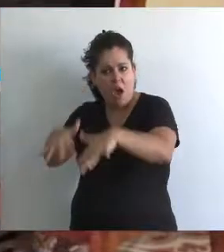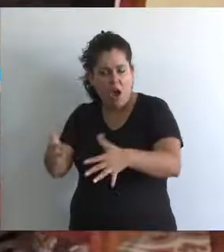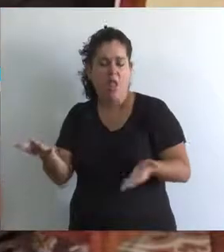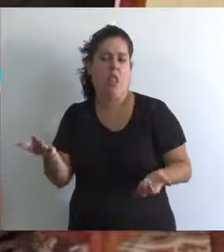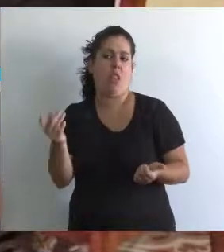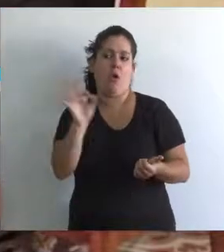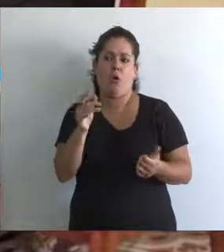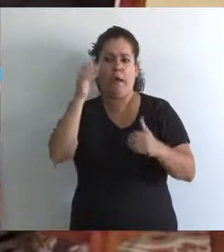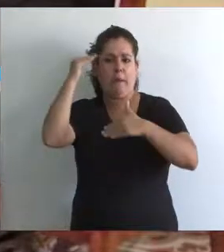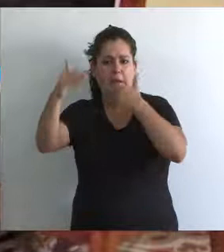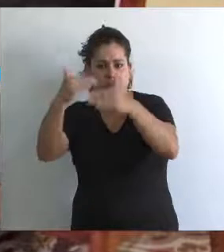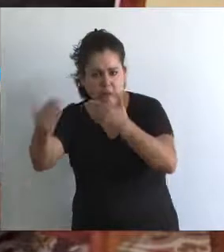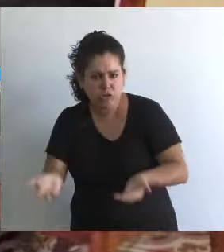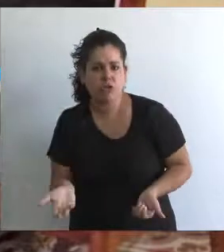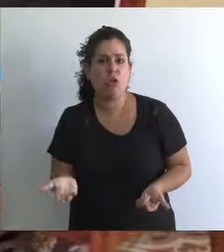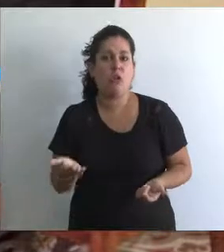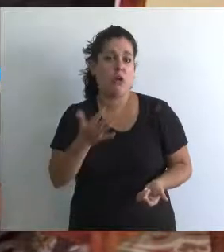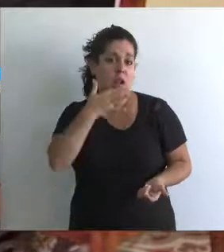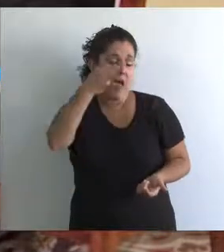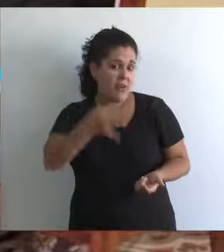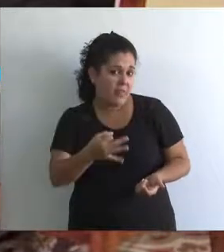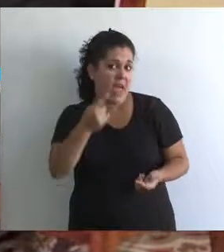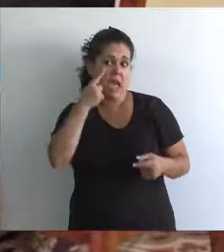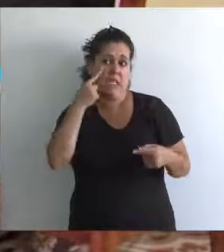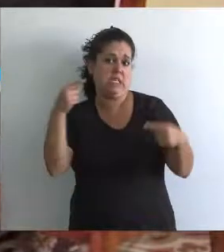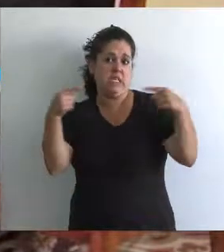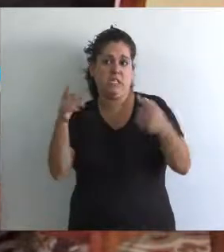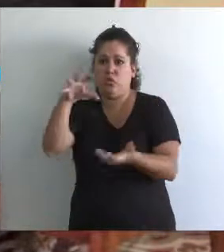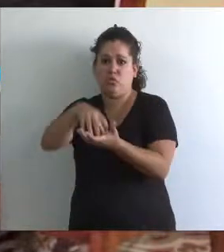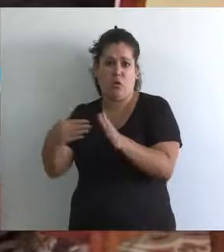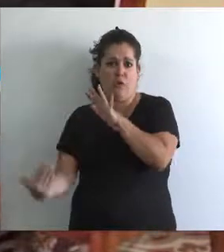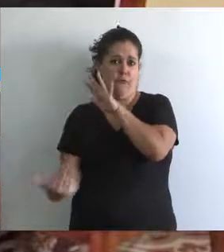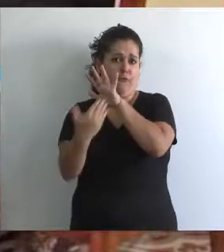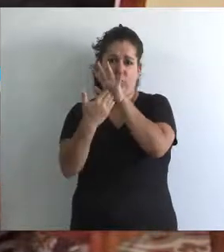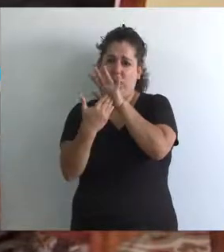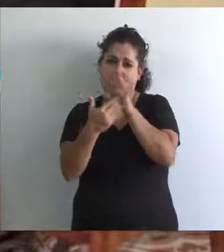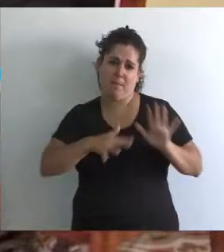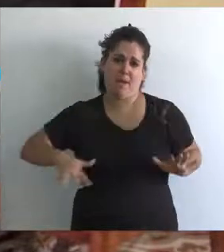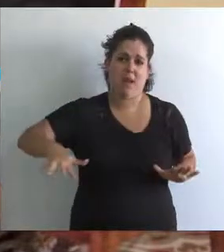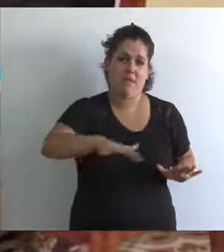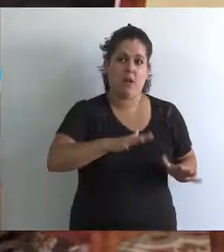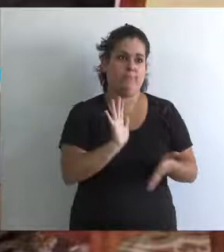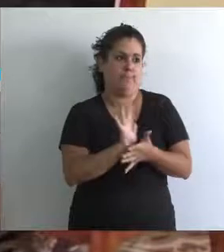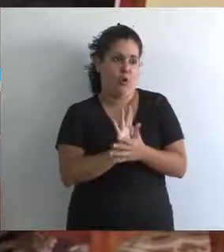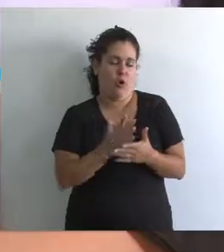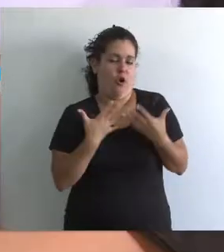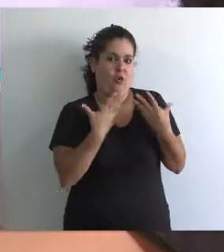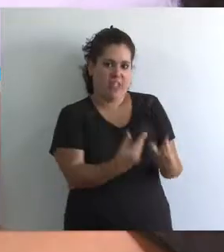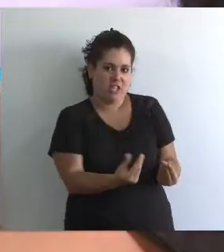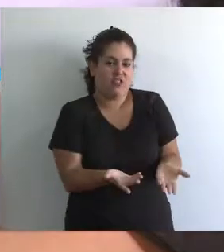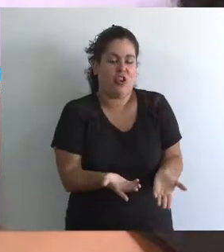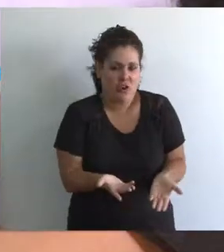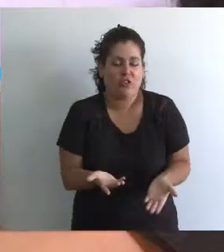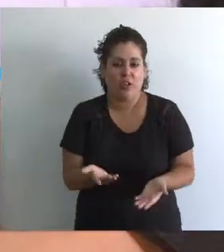construía capacitación. Y eran una institución fundamental para nuestros pueblos. Bueno, sí, de contención,